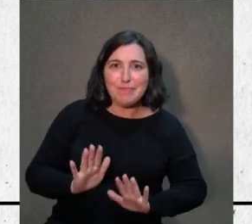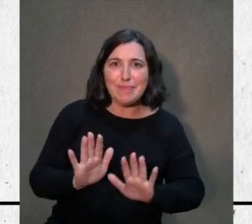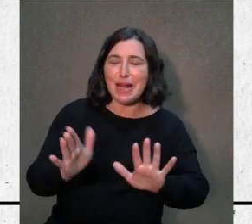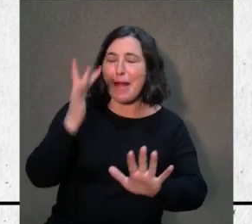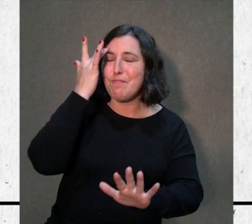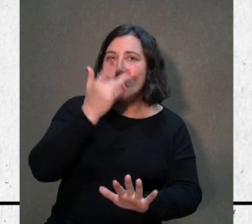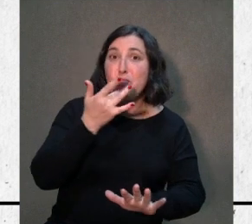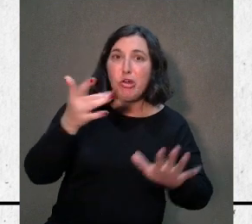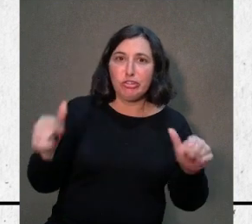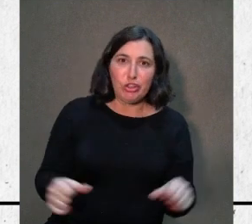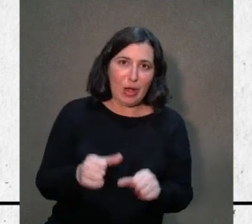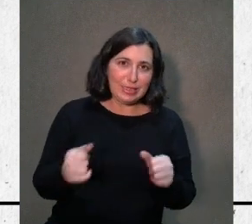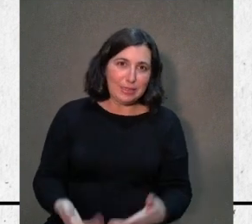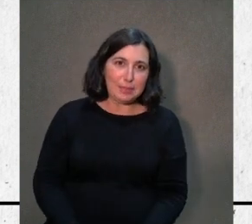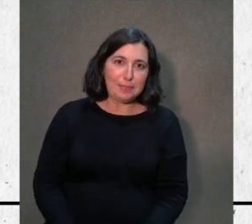para hacer.